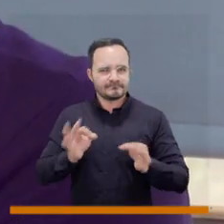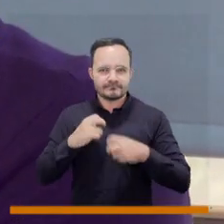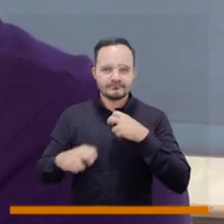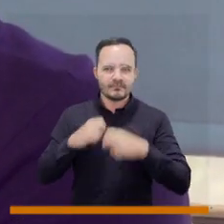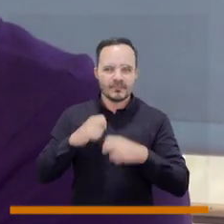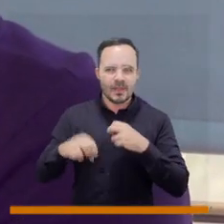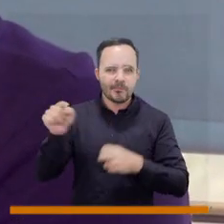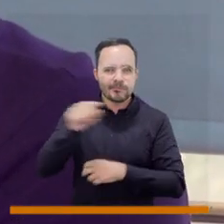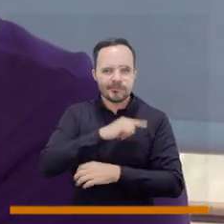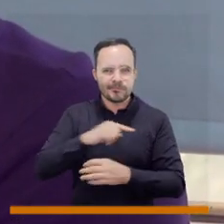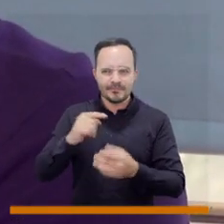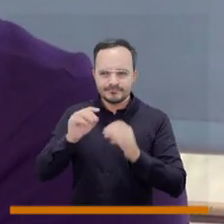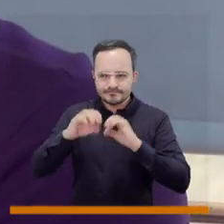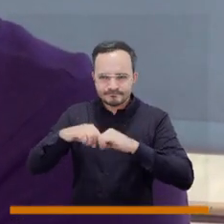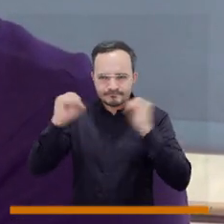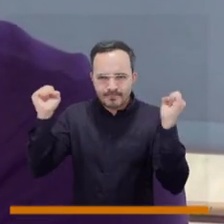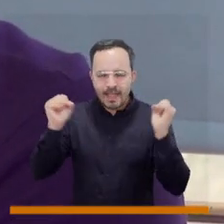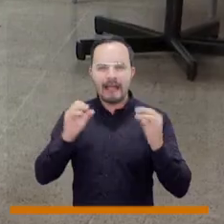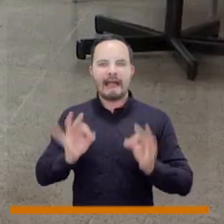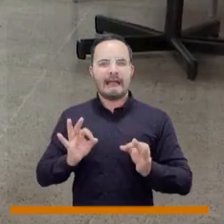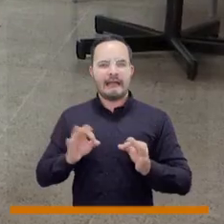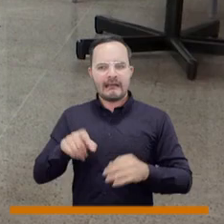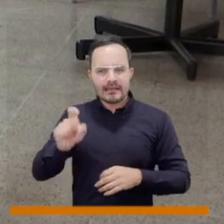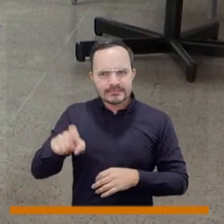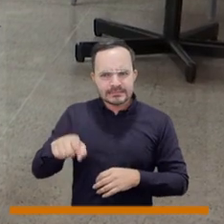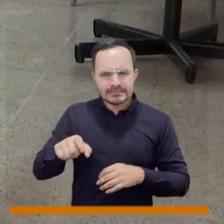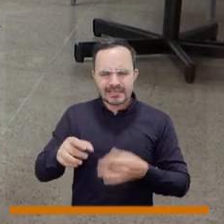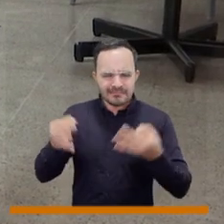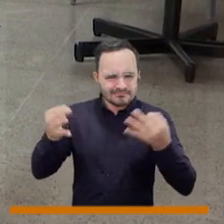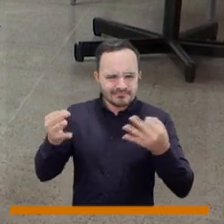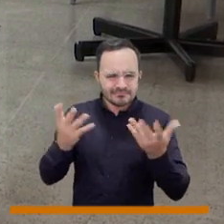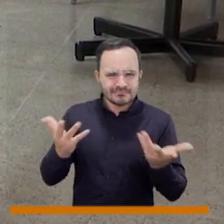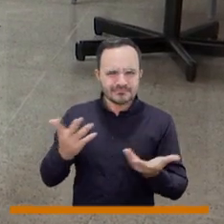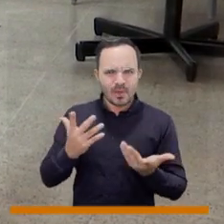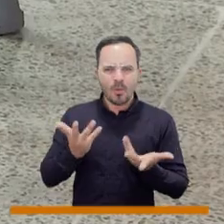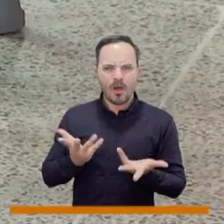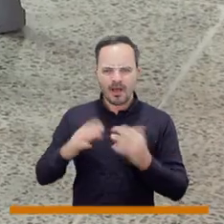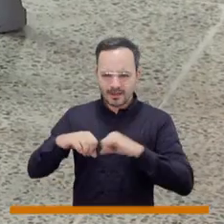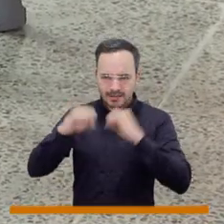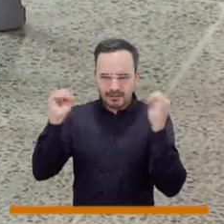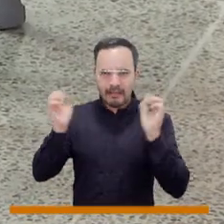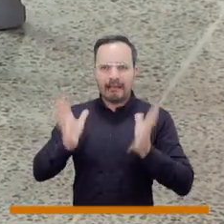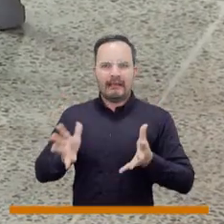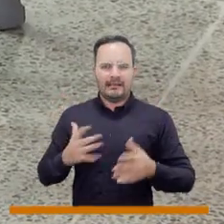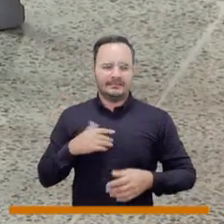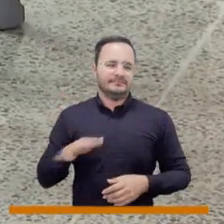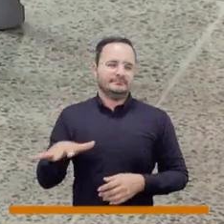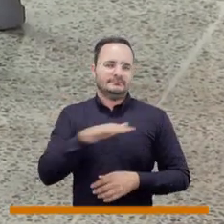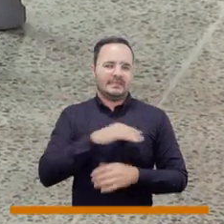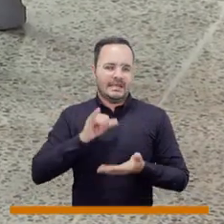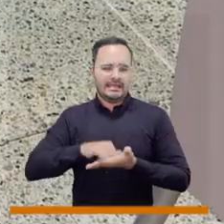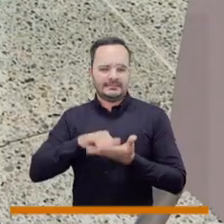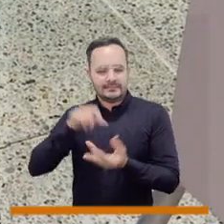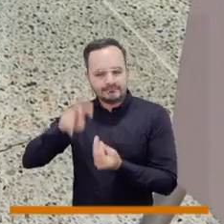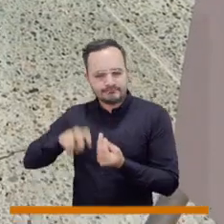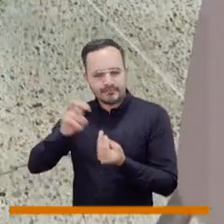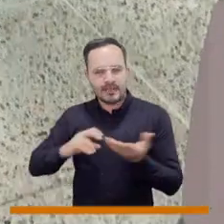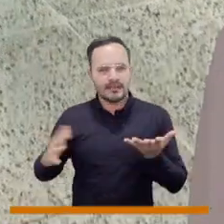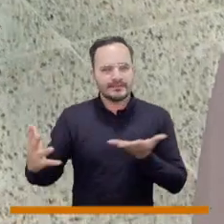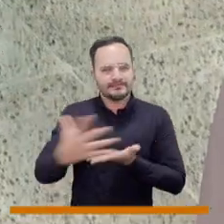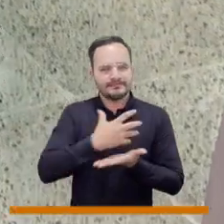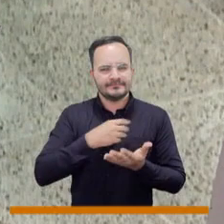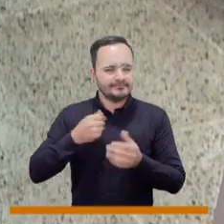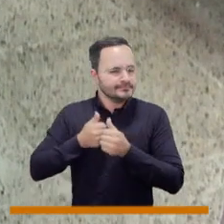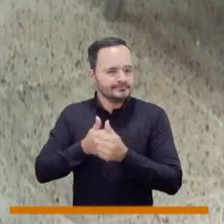es la problemática y cuáles son las necesidades reales que tienen las personas en condición de